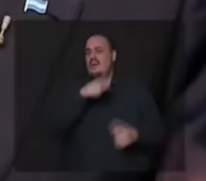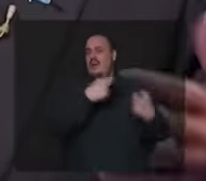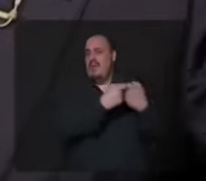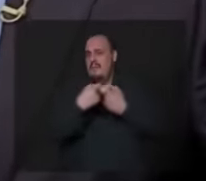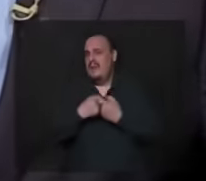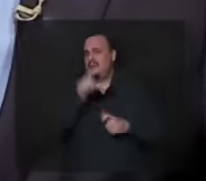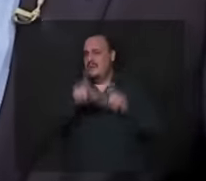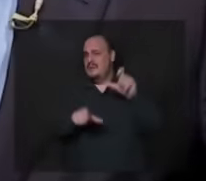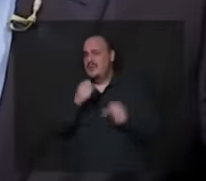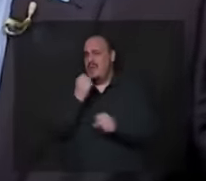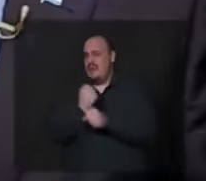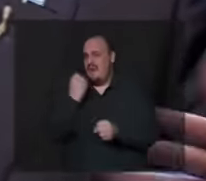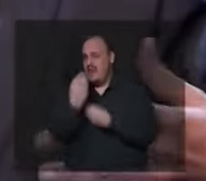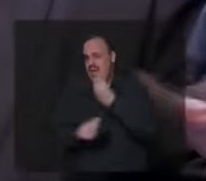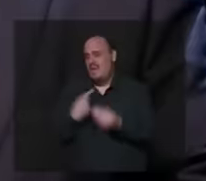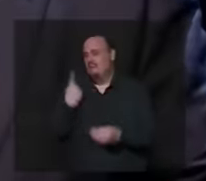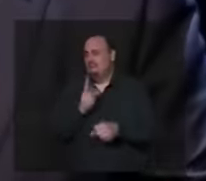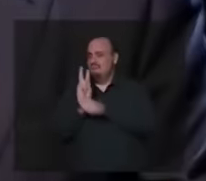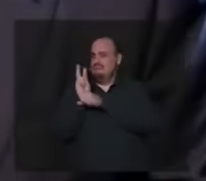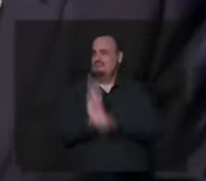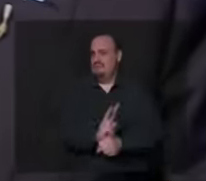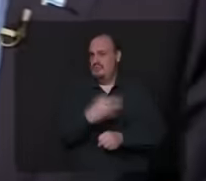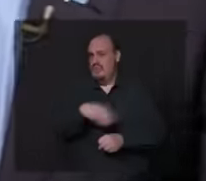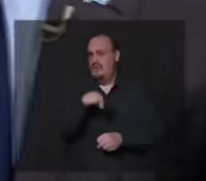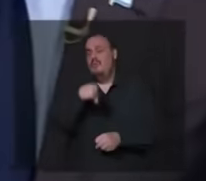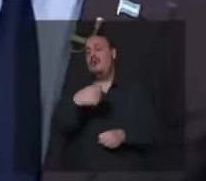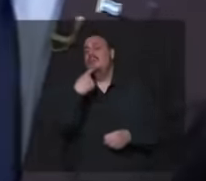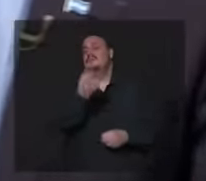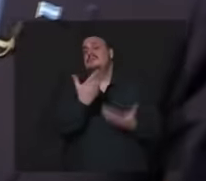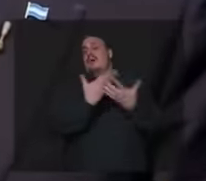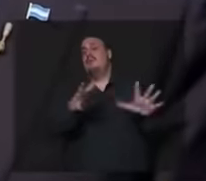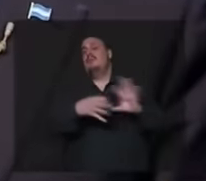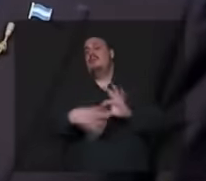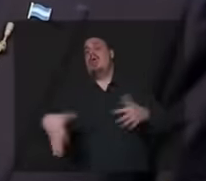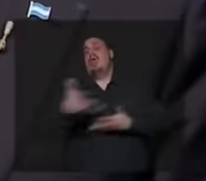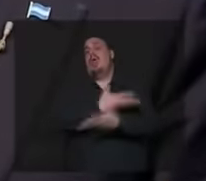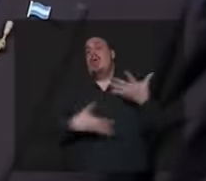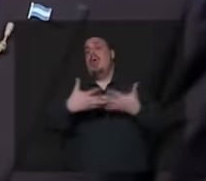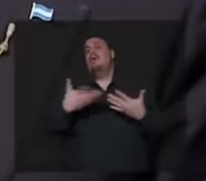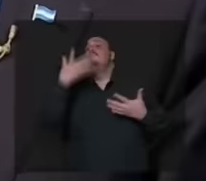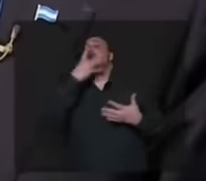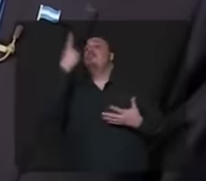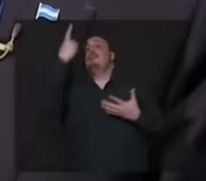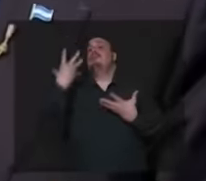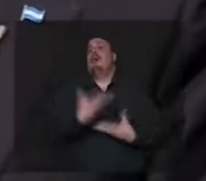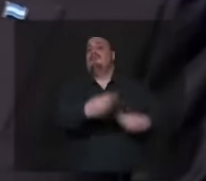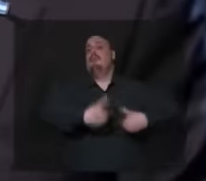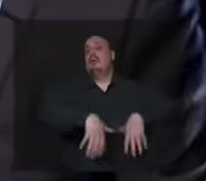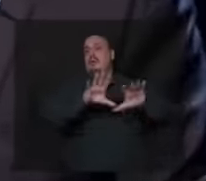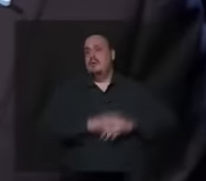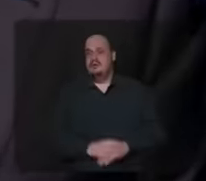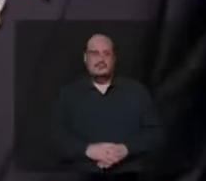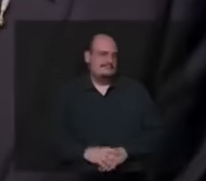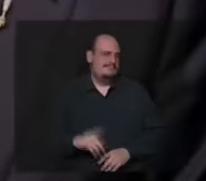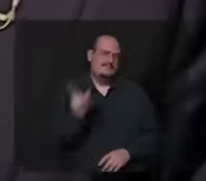trabajadores. Vos decís apertura y que sea lo que Dios quiera. No. Vos lo que estás diciendo cuando